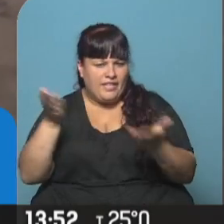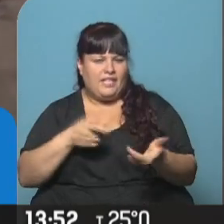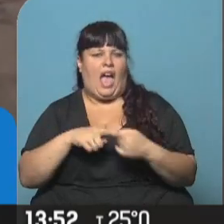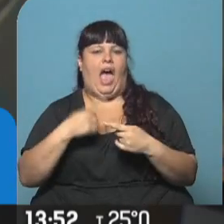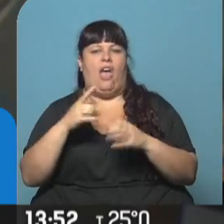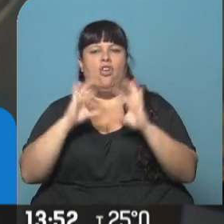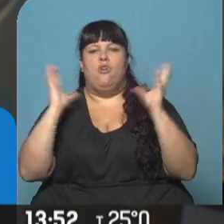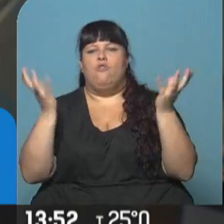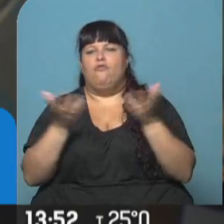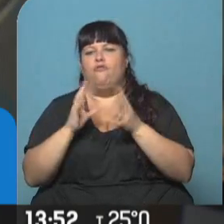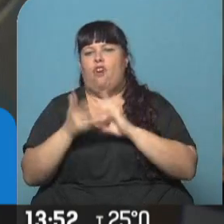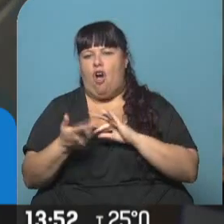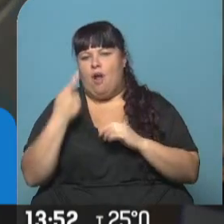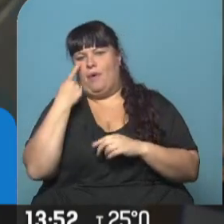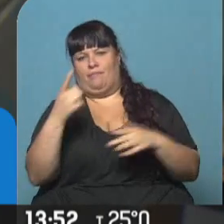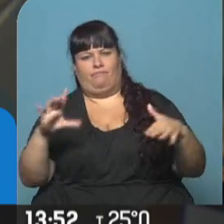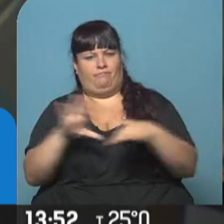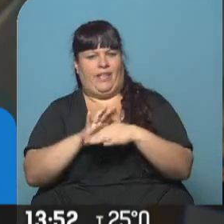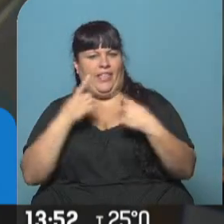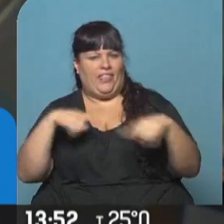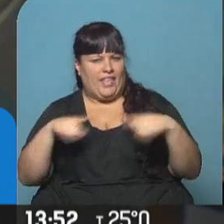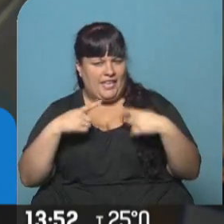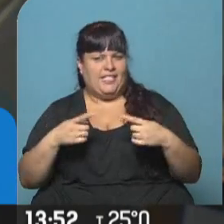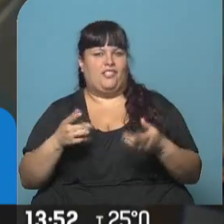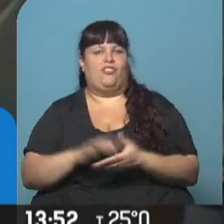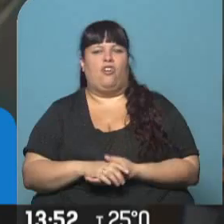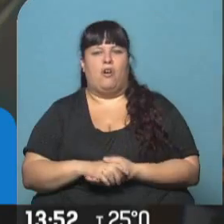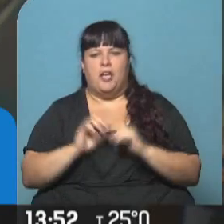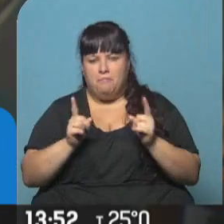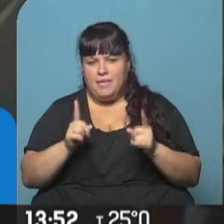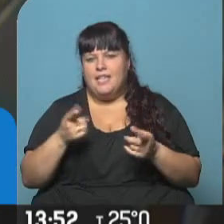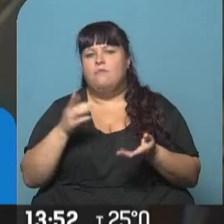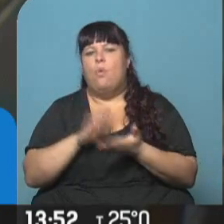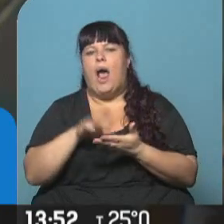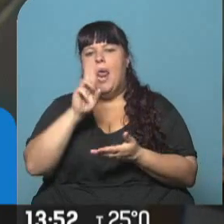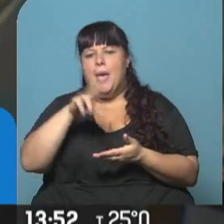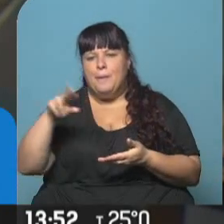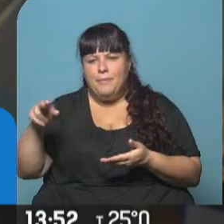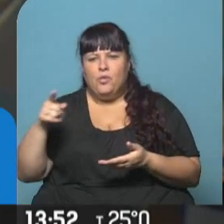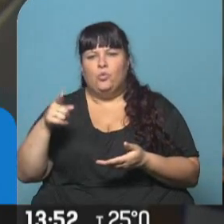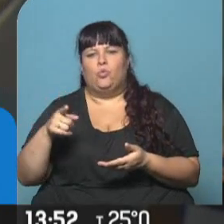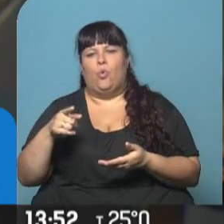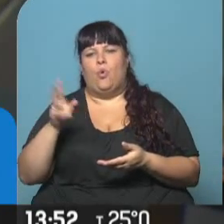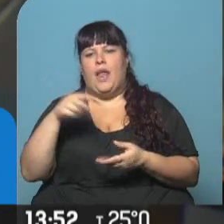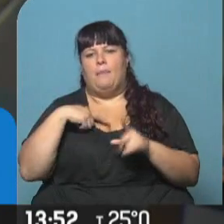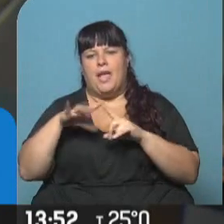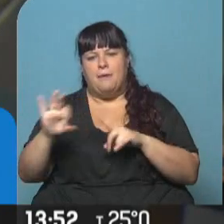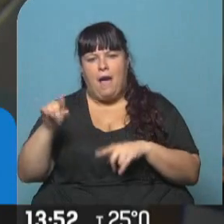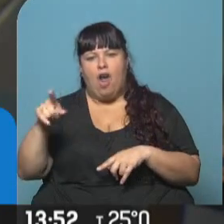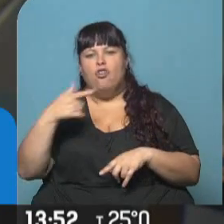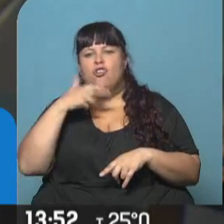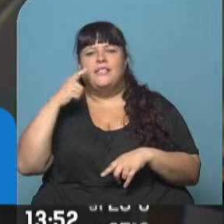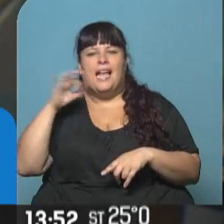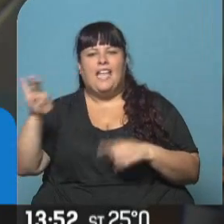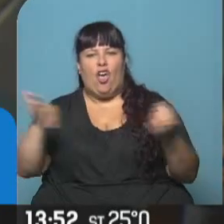haber una estética que va con todo el disco, que acompaña, digamos, que tiene que ver con las pinturas que ha pintado mi hermano Santiago, que es